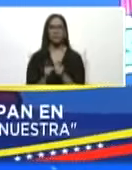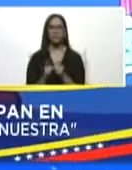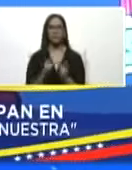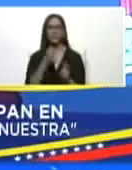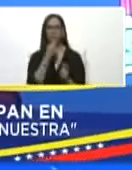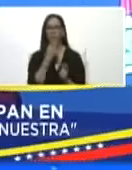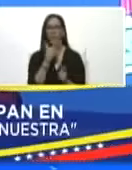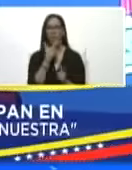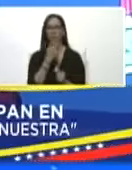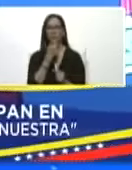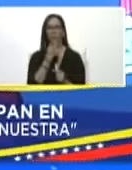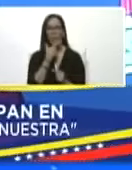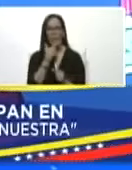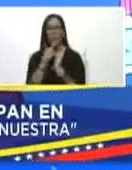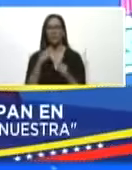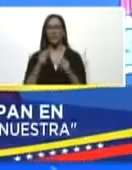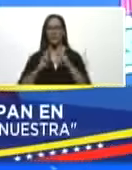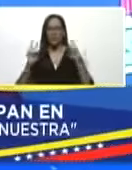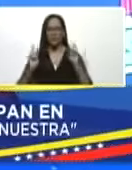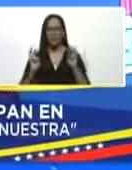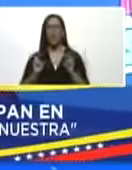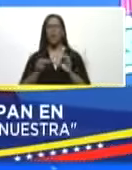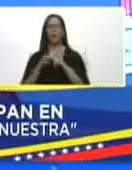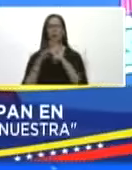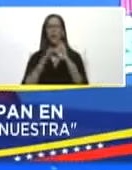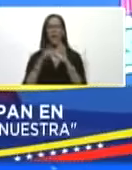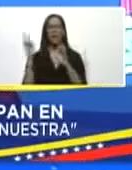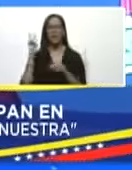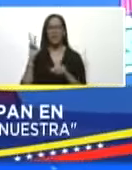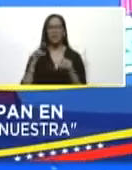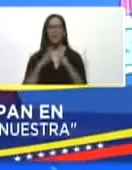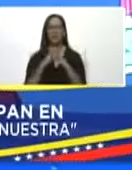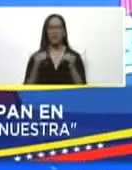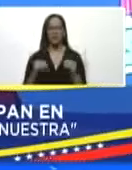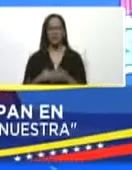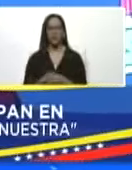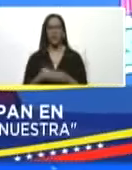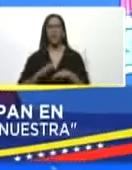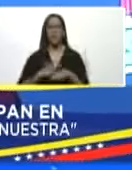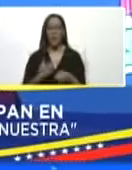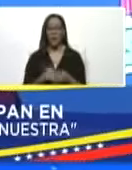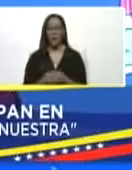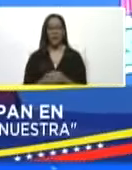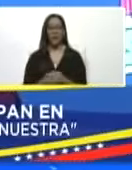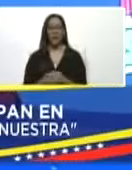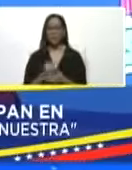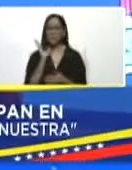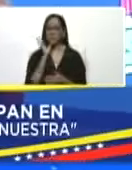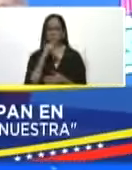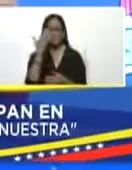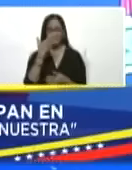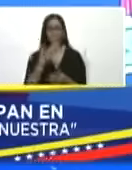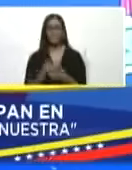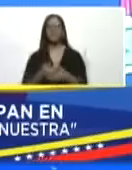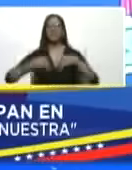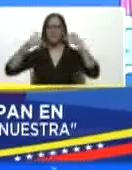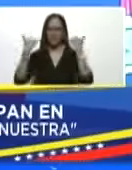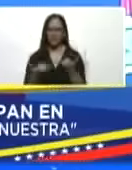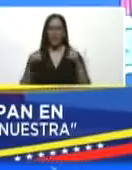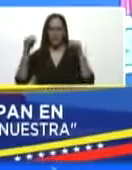bonita, bonita la consigna, unir a Venezuela toda. Porque sin lugar a dudas, ya